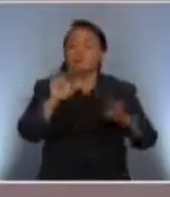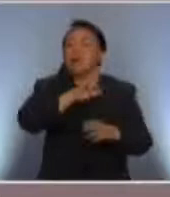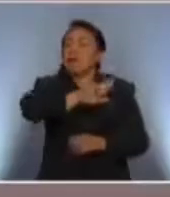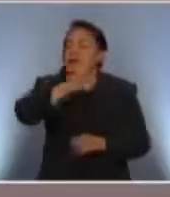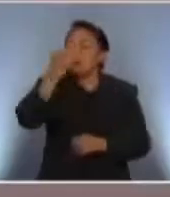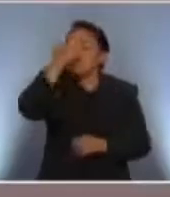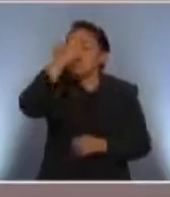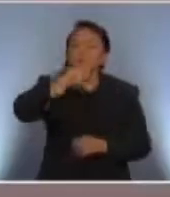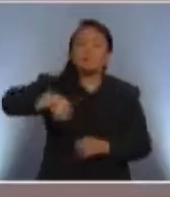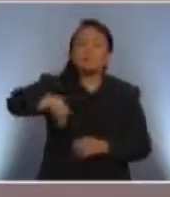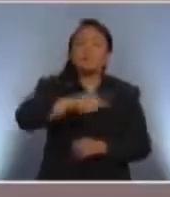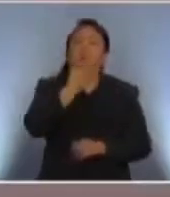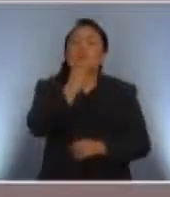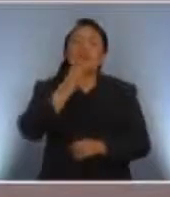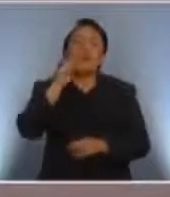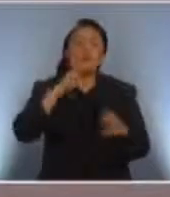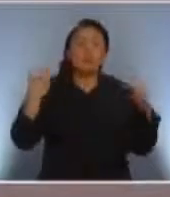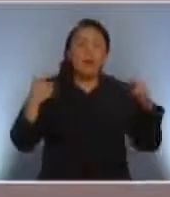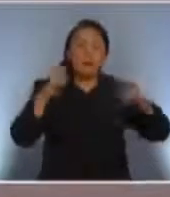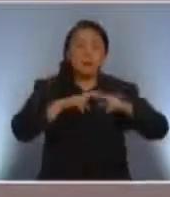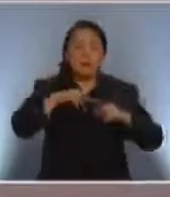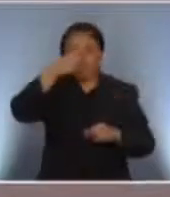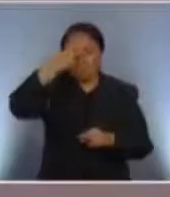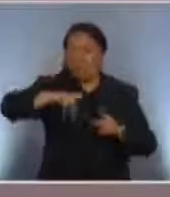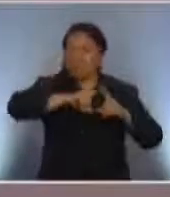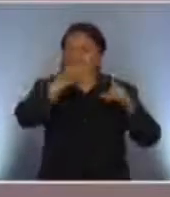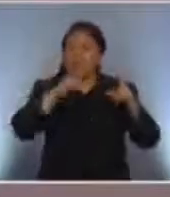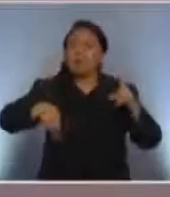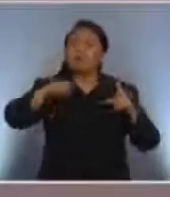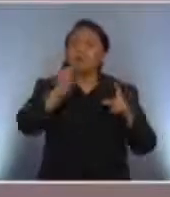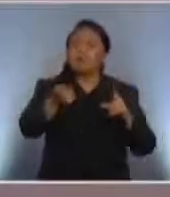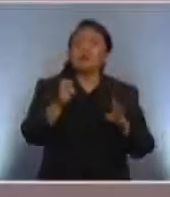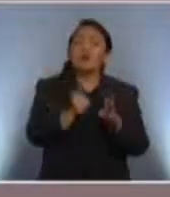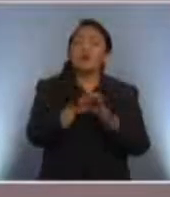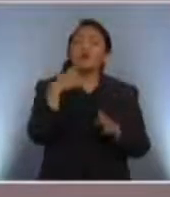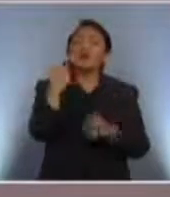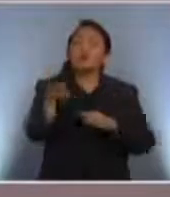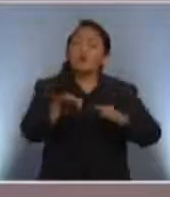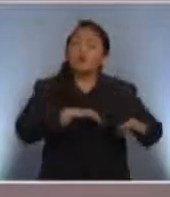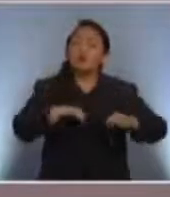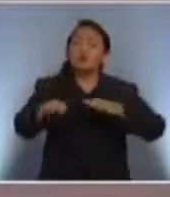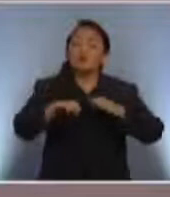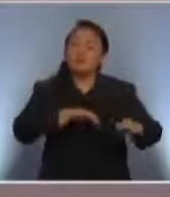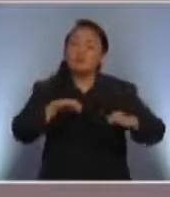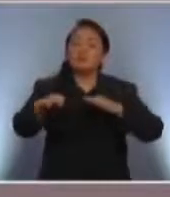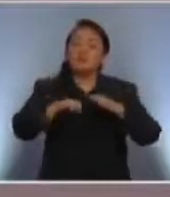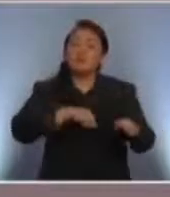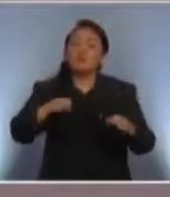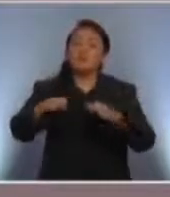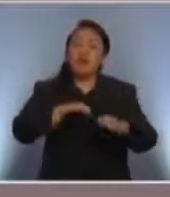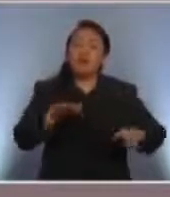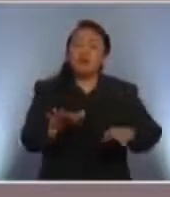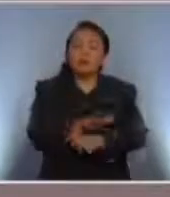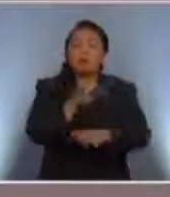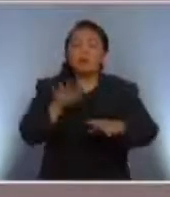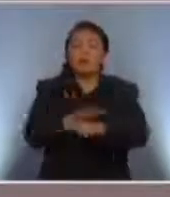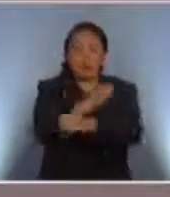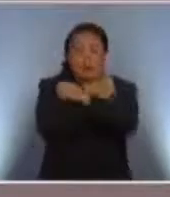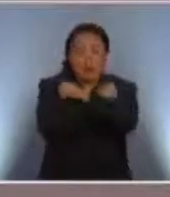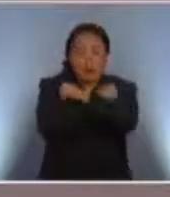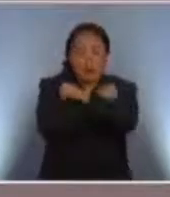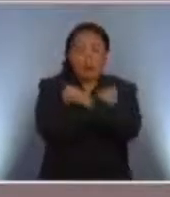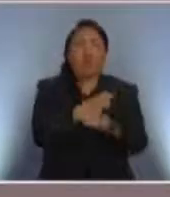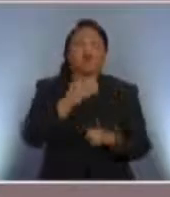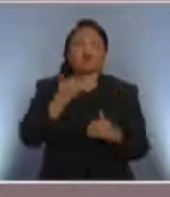reconocimiento a las maestras y maestros de México que han hecho suya esta gran transformación educativa y al